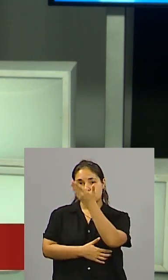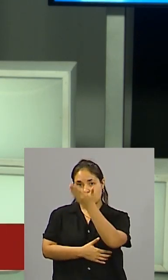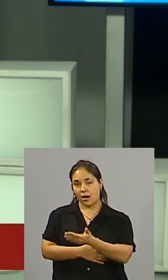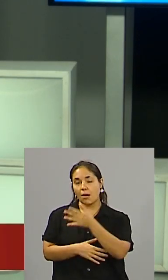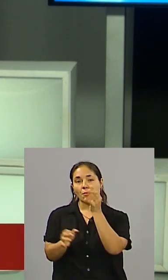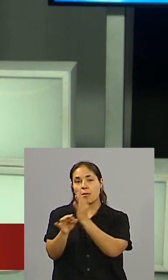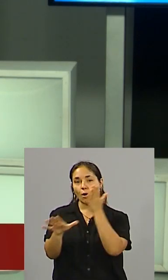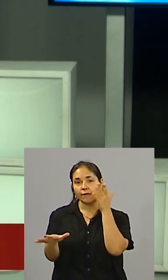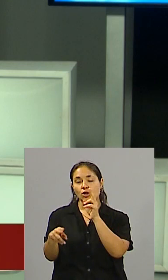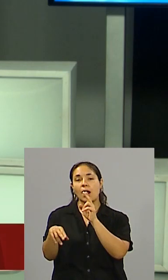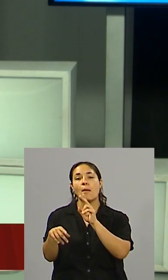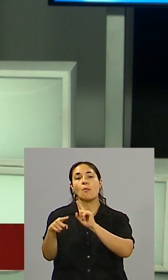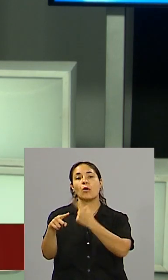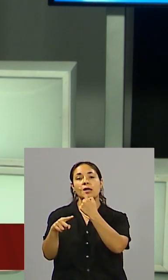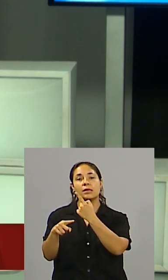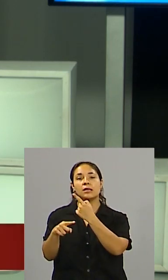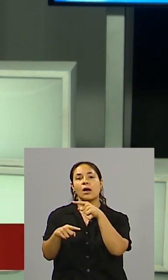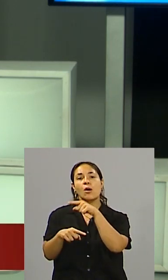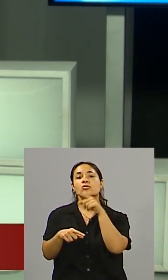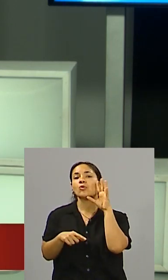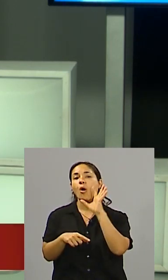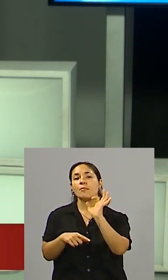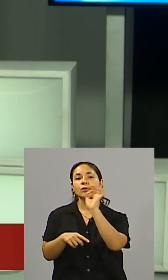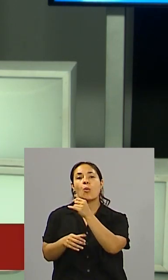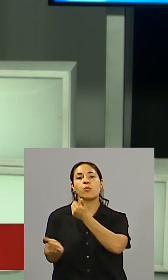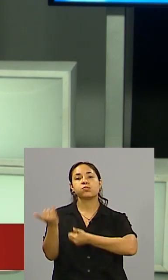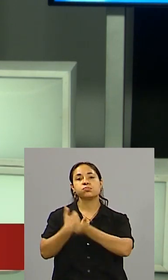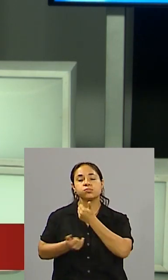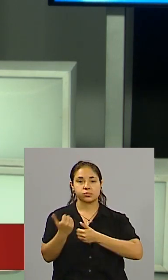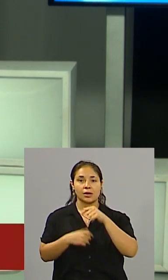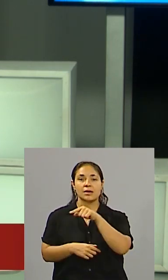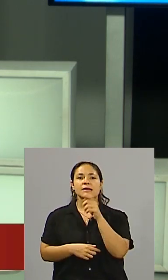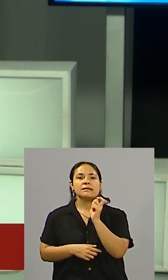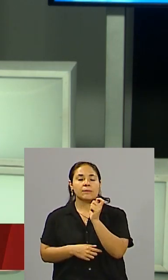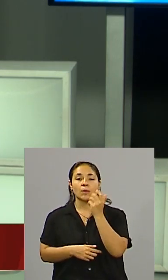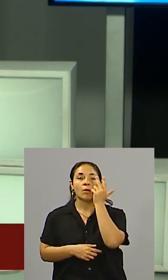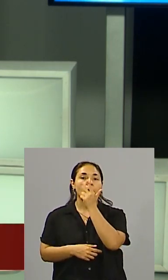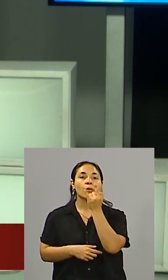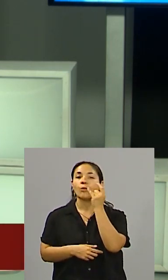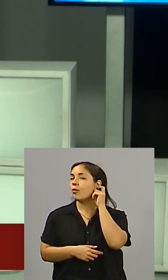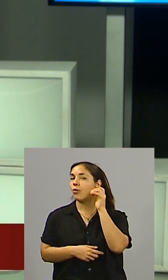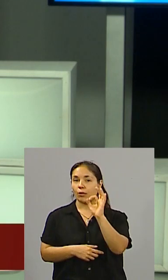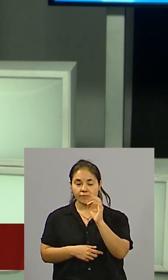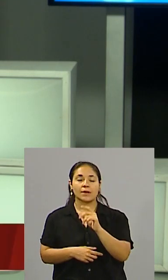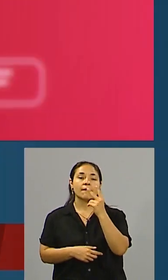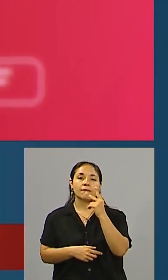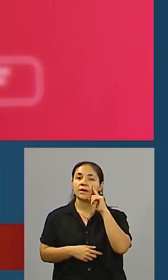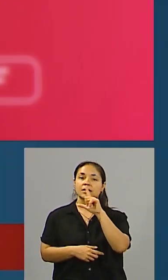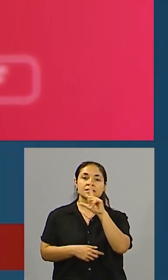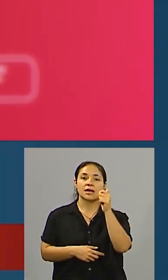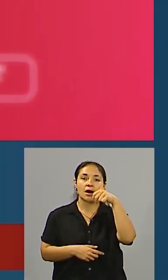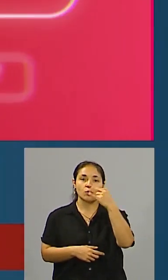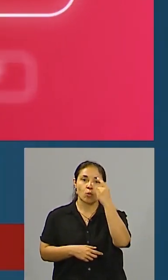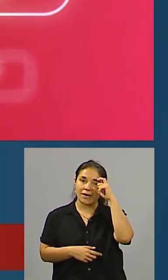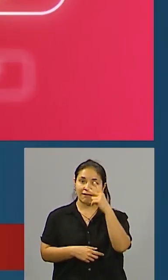a un politólogo, sobre cuál ha sido su apreciación. Hablamos de Hugo Villanueva, que lo tenemos ahí ya en comunicación con nosotros. Hugo, ¿cómo